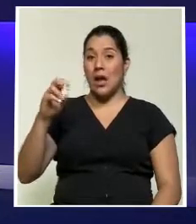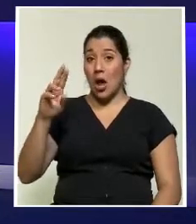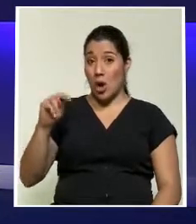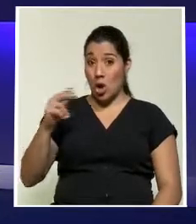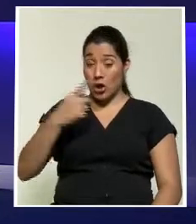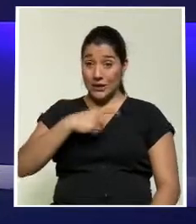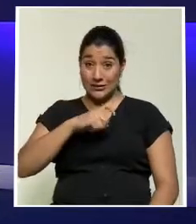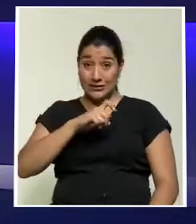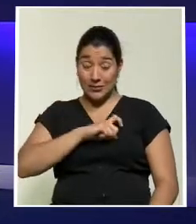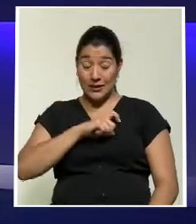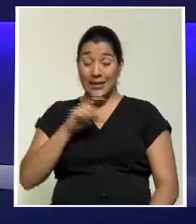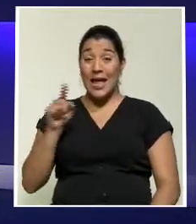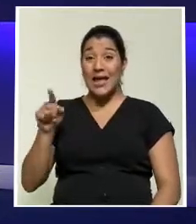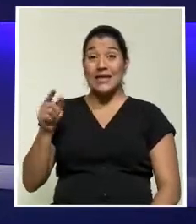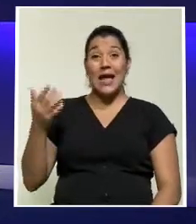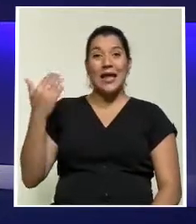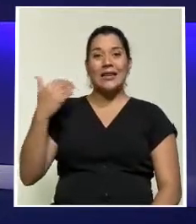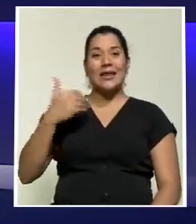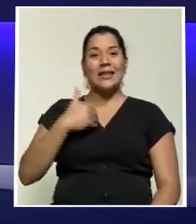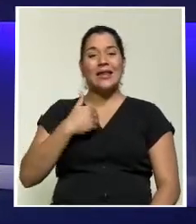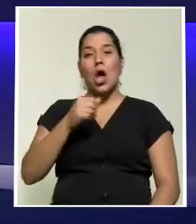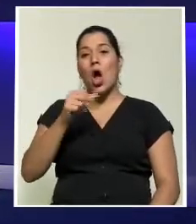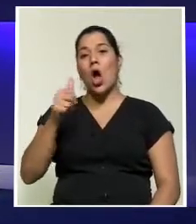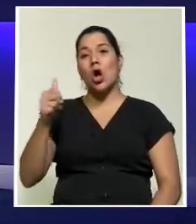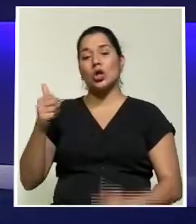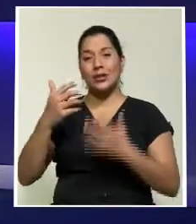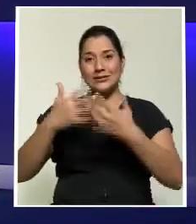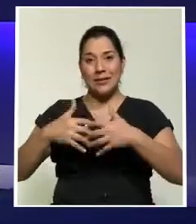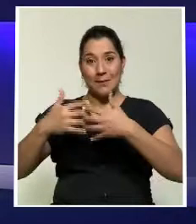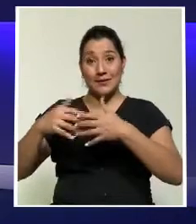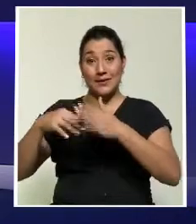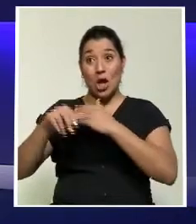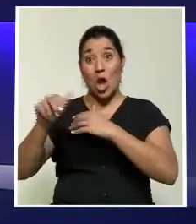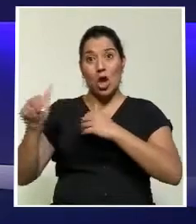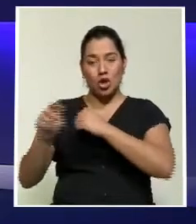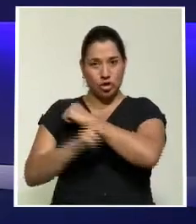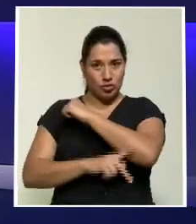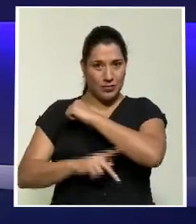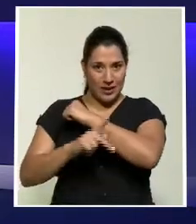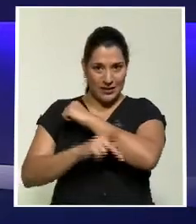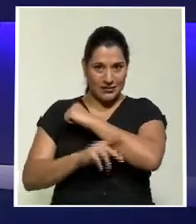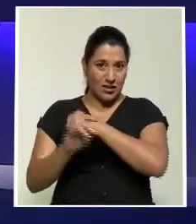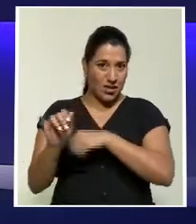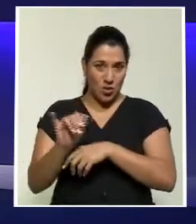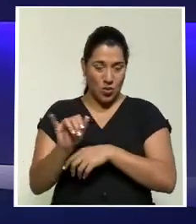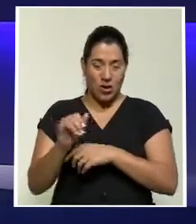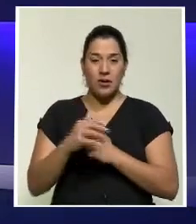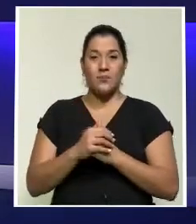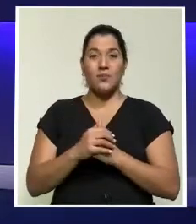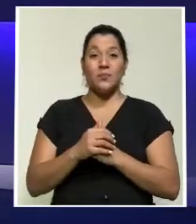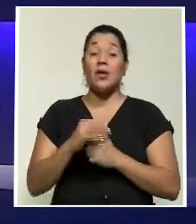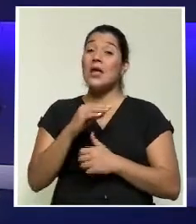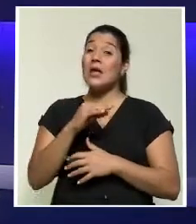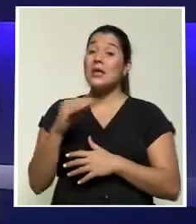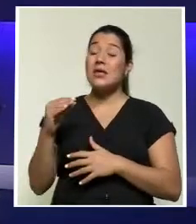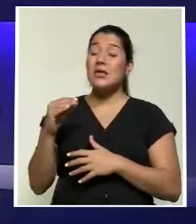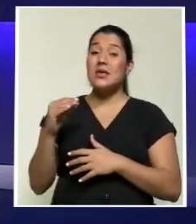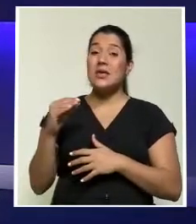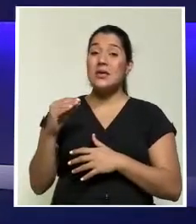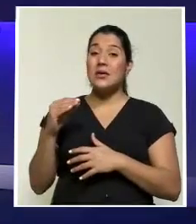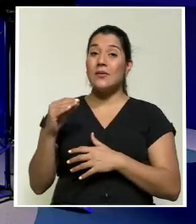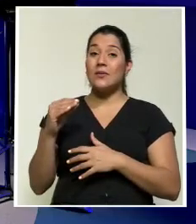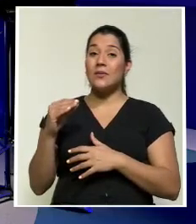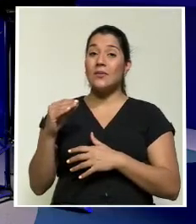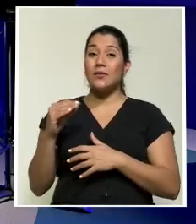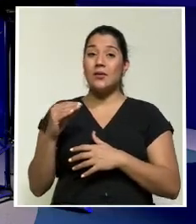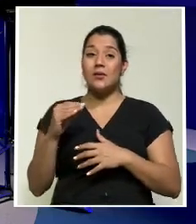España, que tenía otras empresas en otros países y fue, digamos... Empiezan a